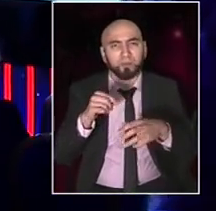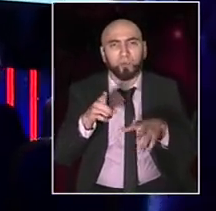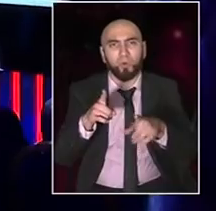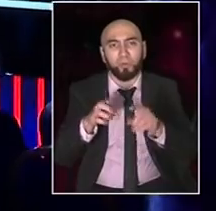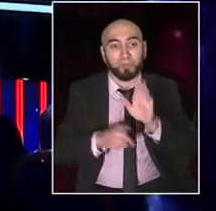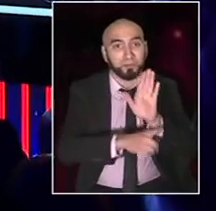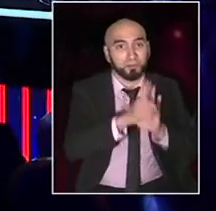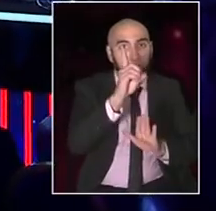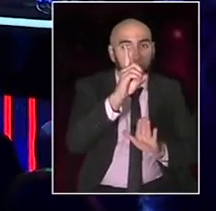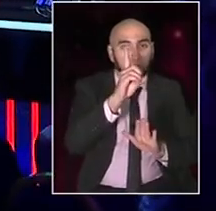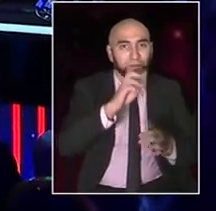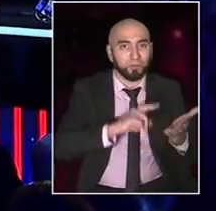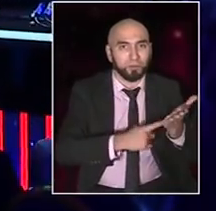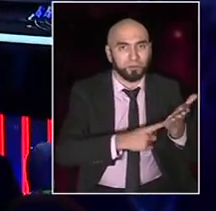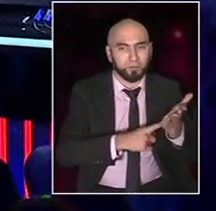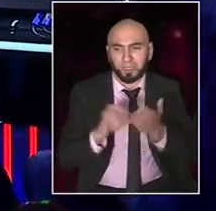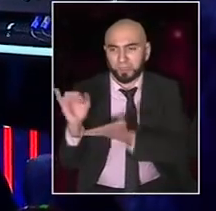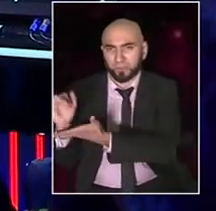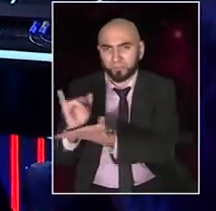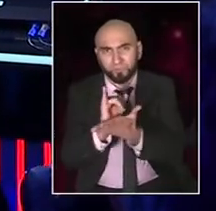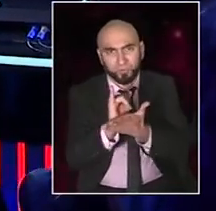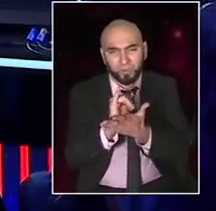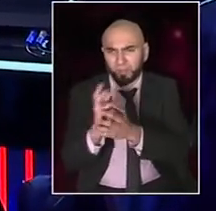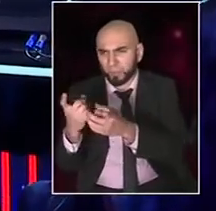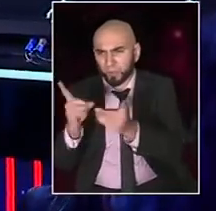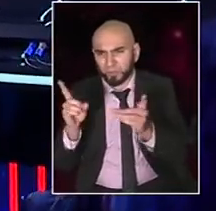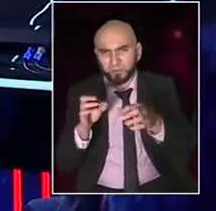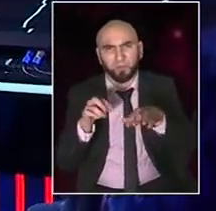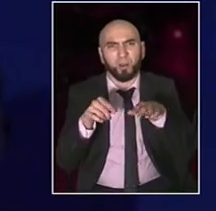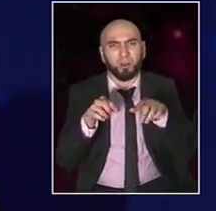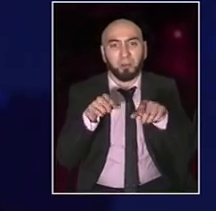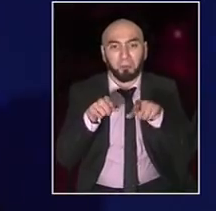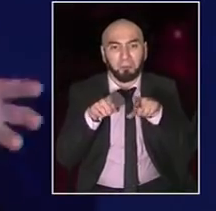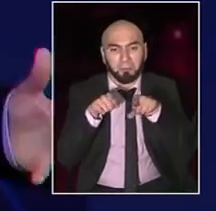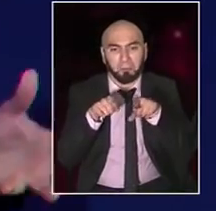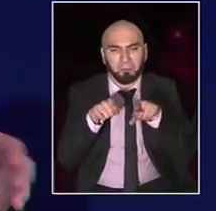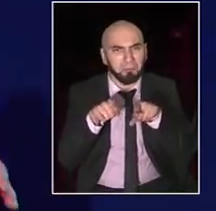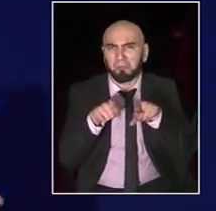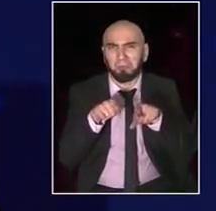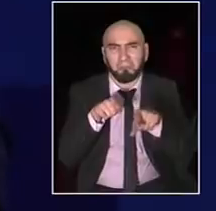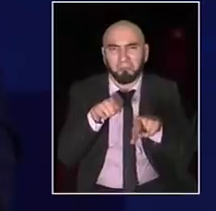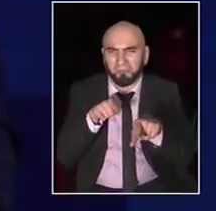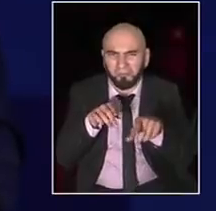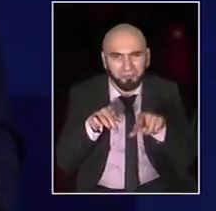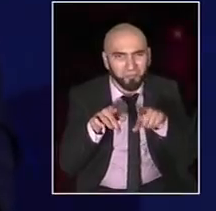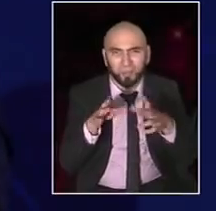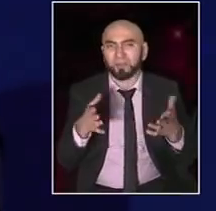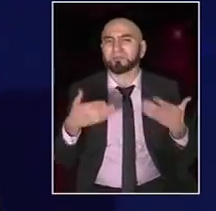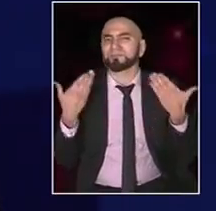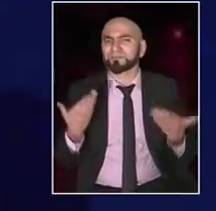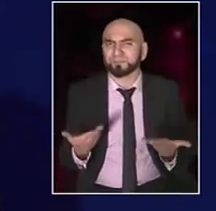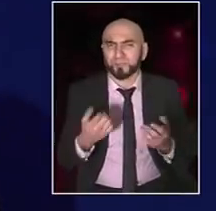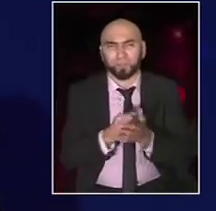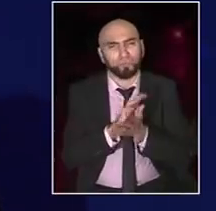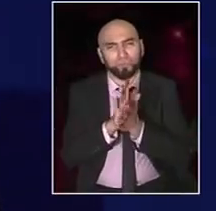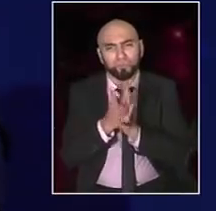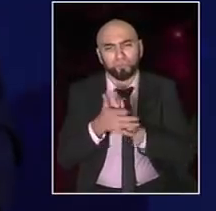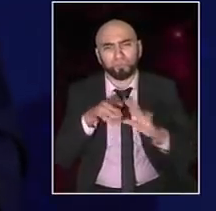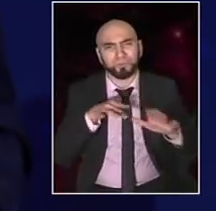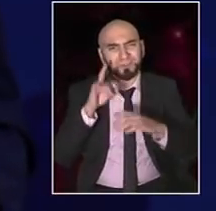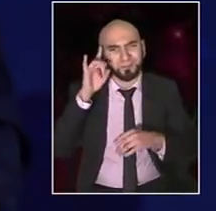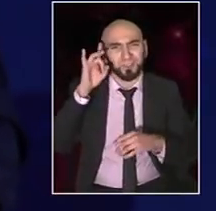y las instituciones y la democracia. Creo que estamos viviendo un proceso donde todo lo que conocemos va a estar sometido a lo que